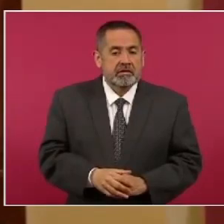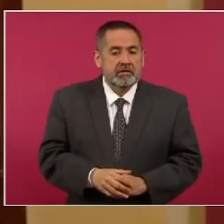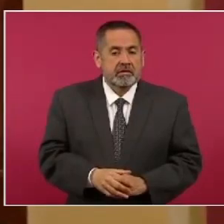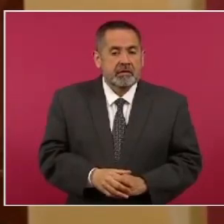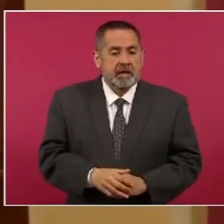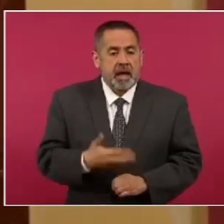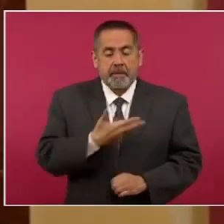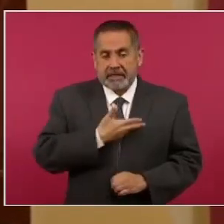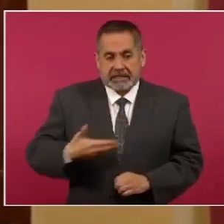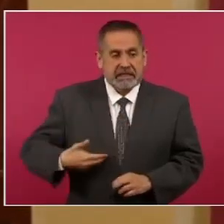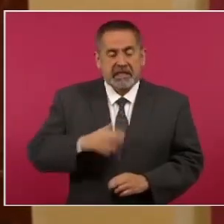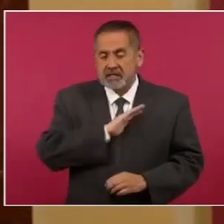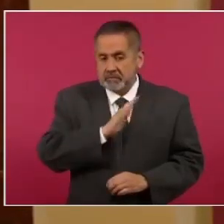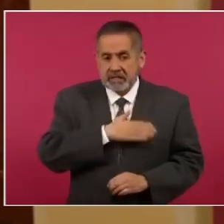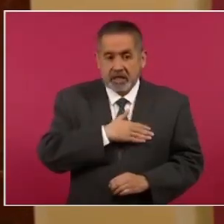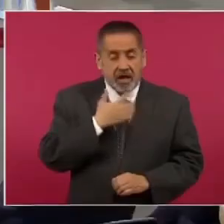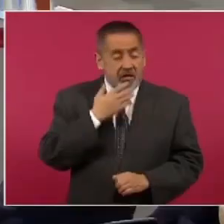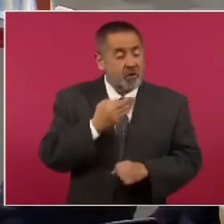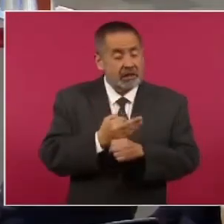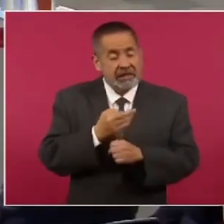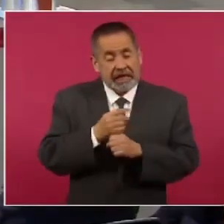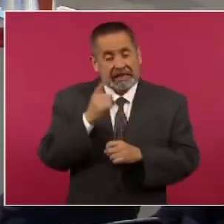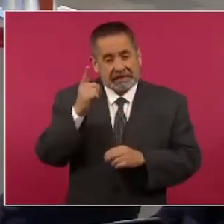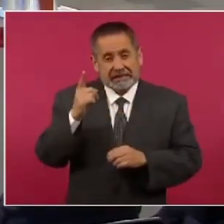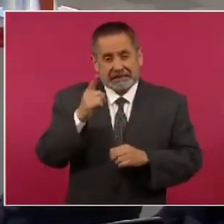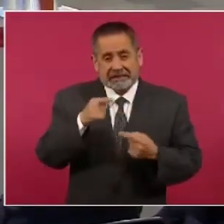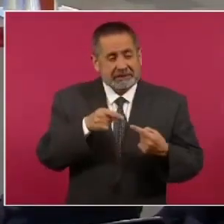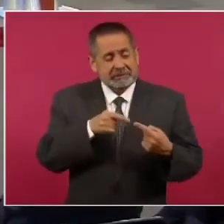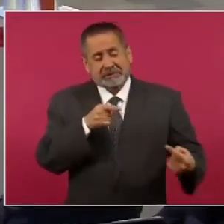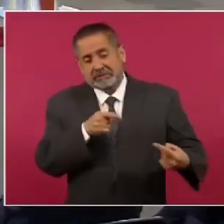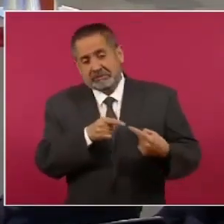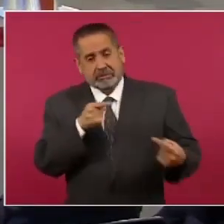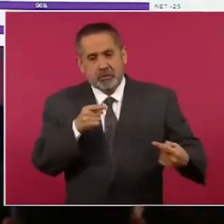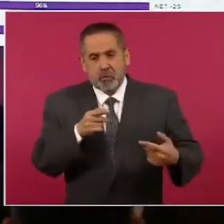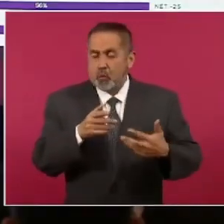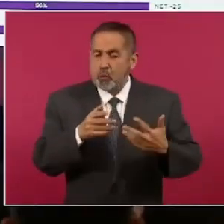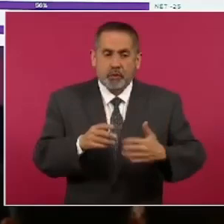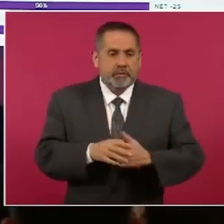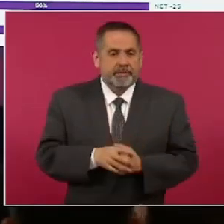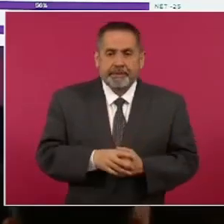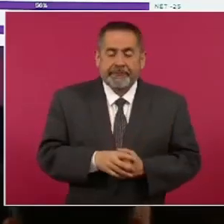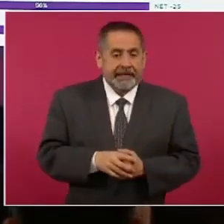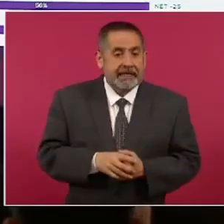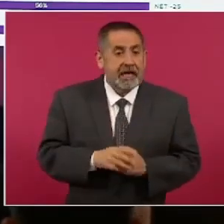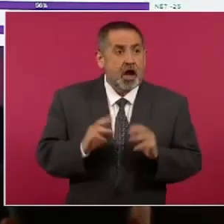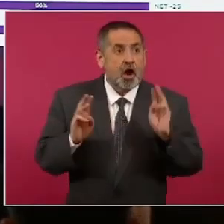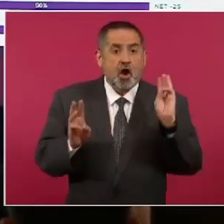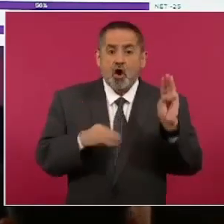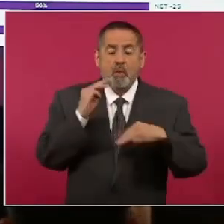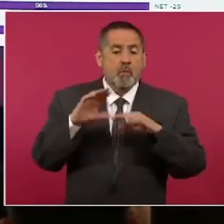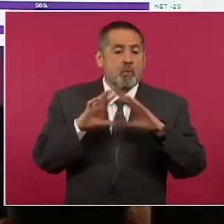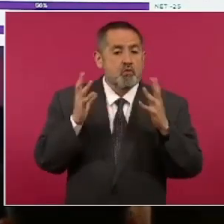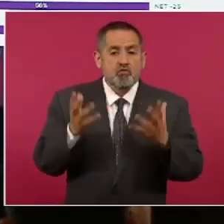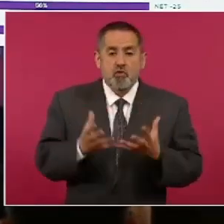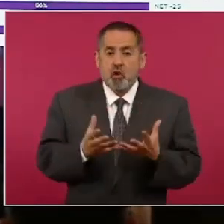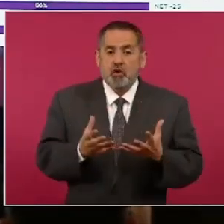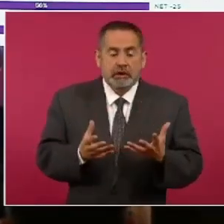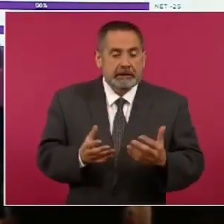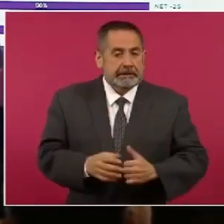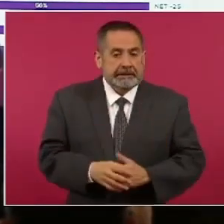presidente de España, que enfrenta una oposición. Es que el mundo